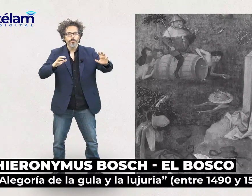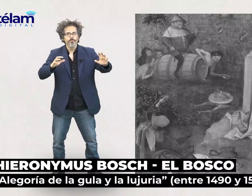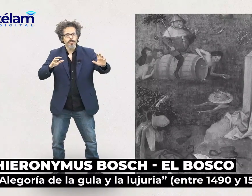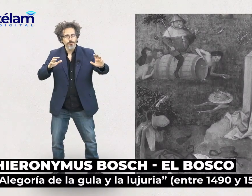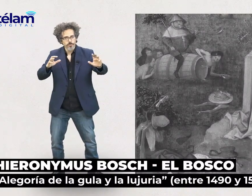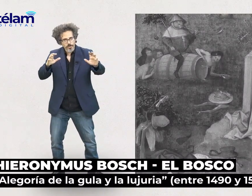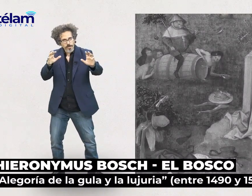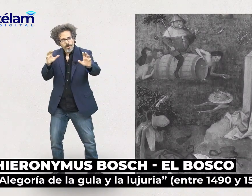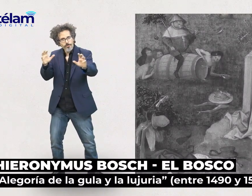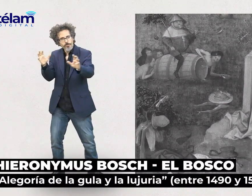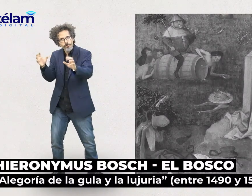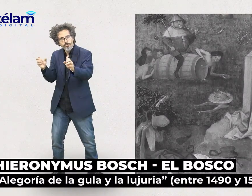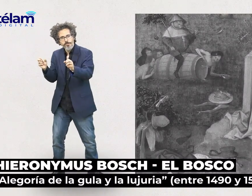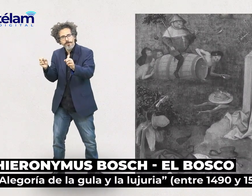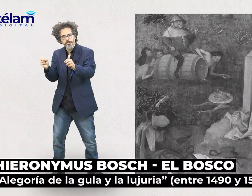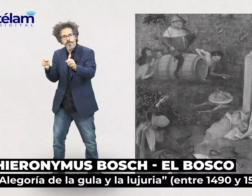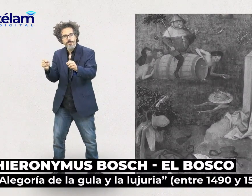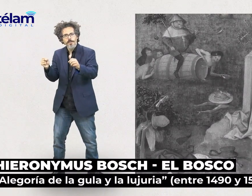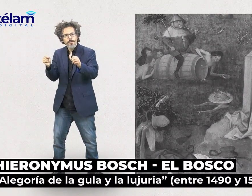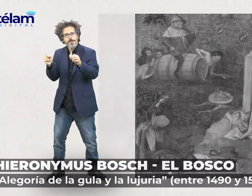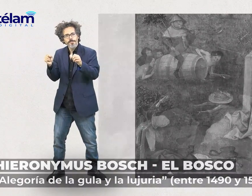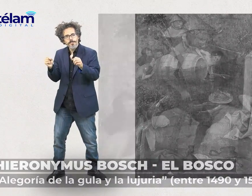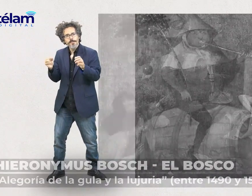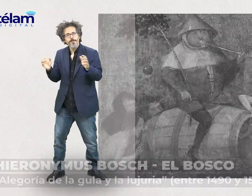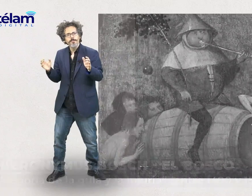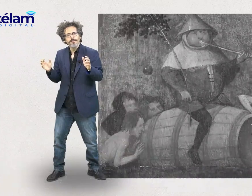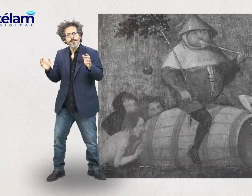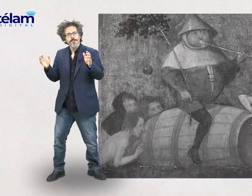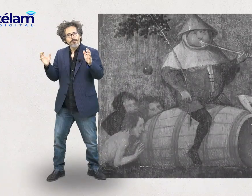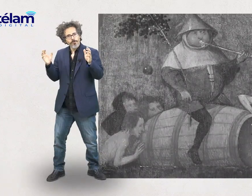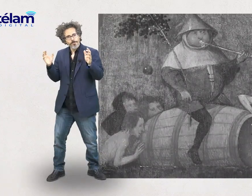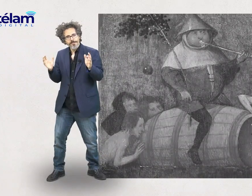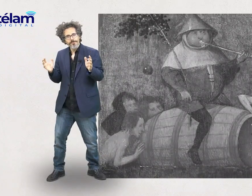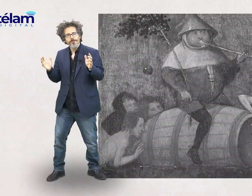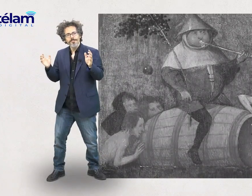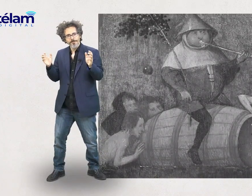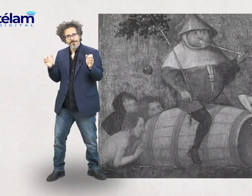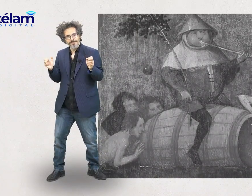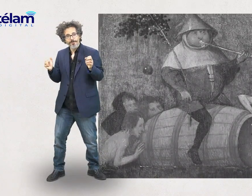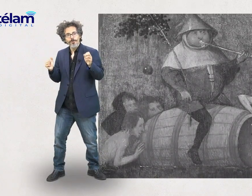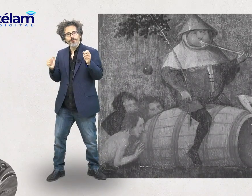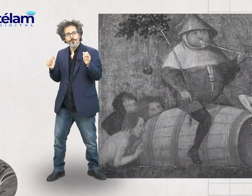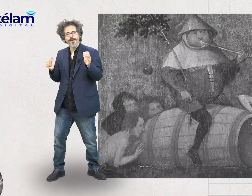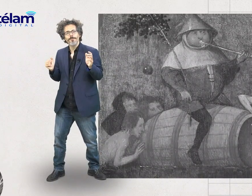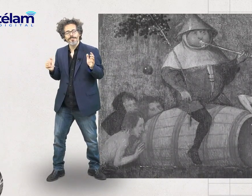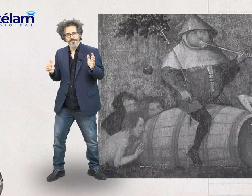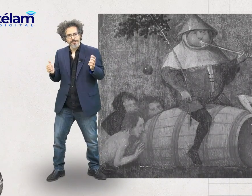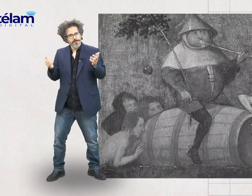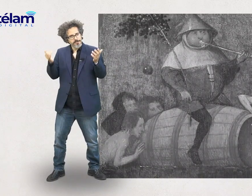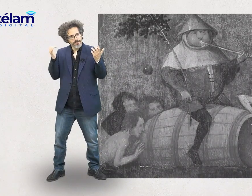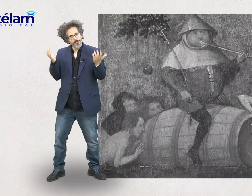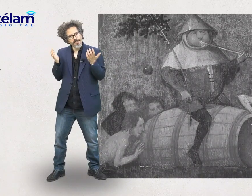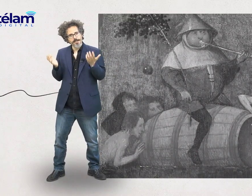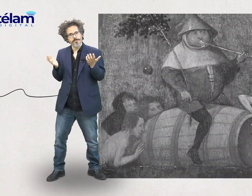lujuria encontramos a un conjunto de personas precisamente comiendo y bebiendo con una